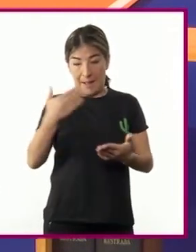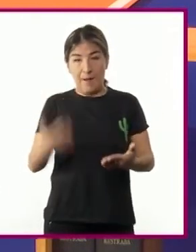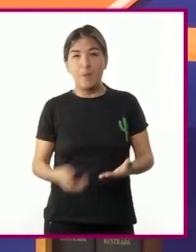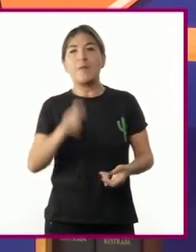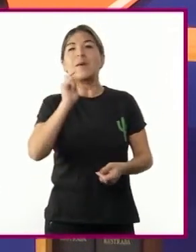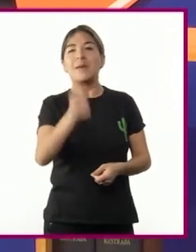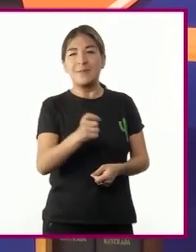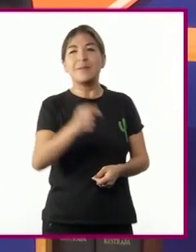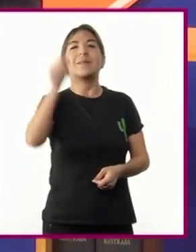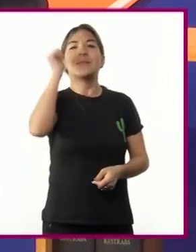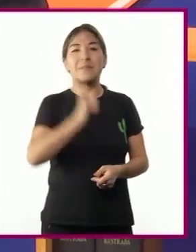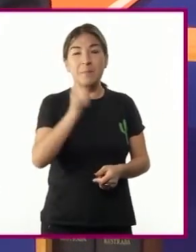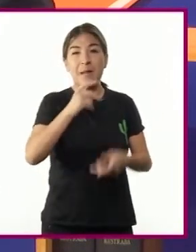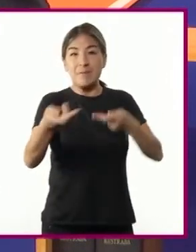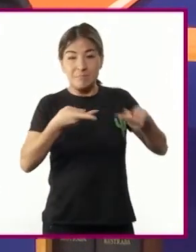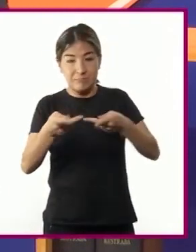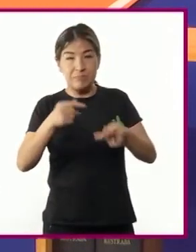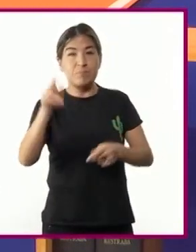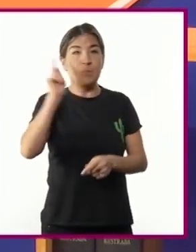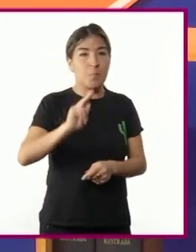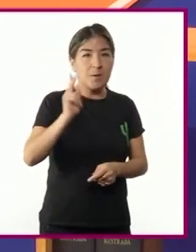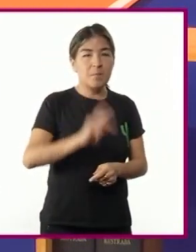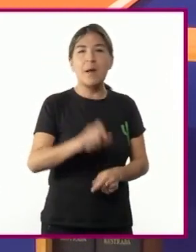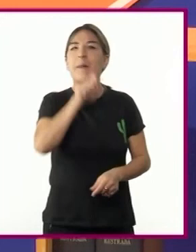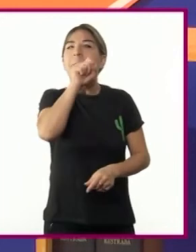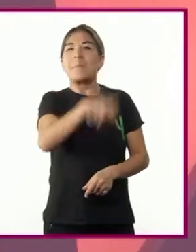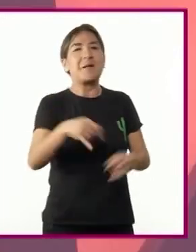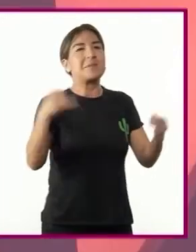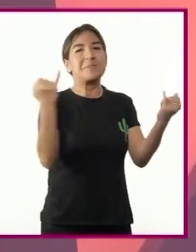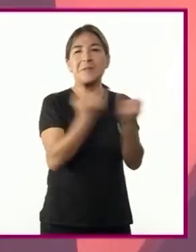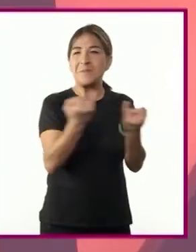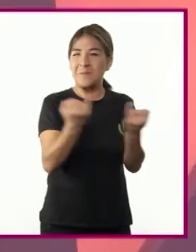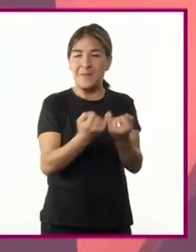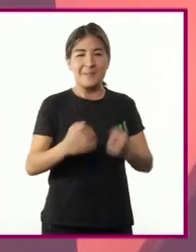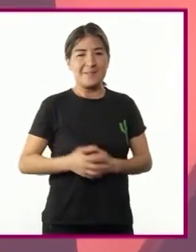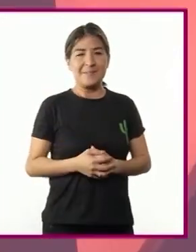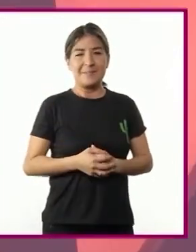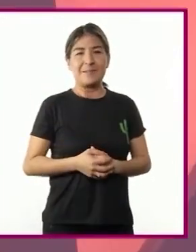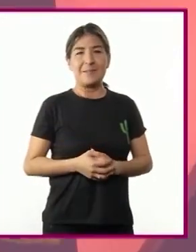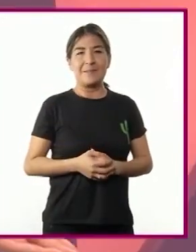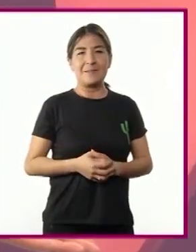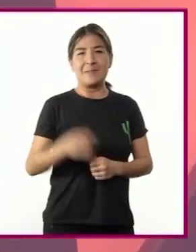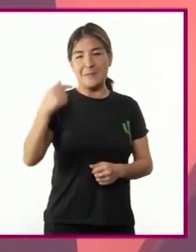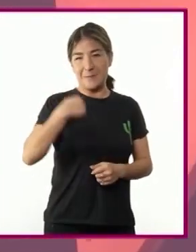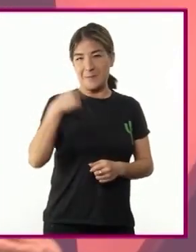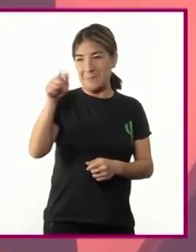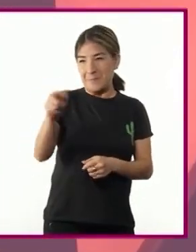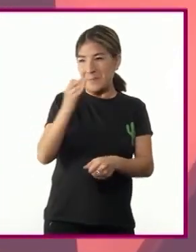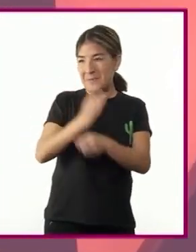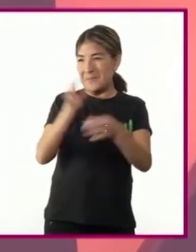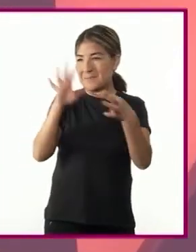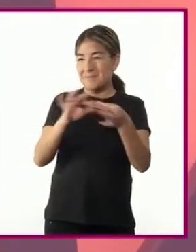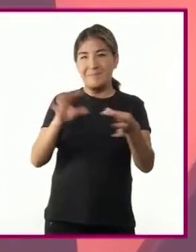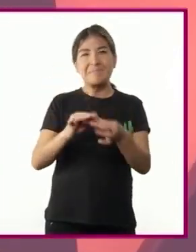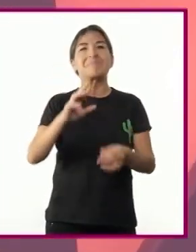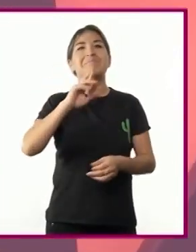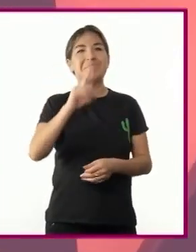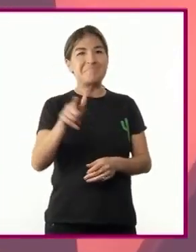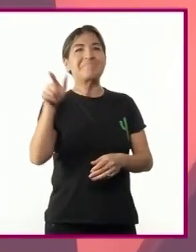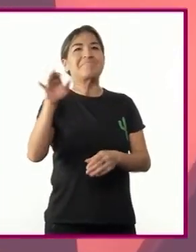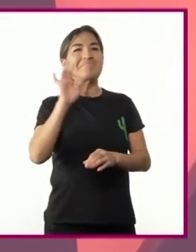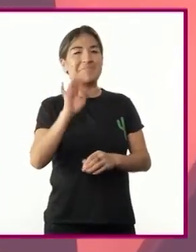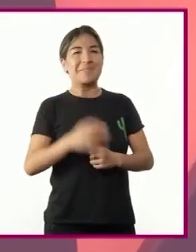de que siempre que se realice el experimento pasará lo mismo. Yo no lo podría haber explicado